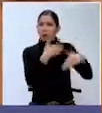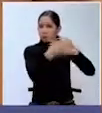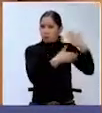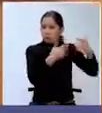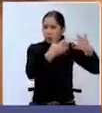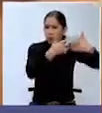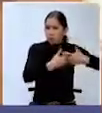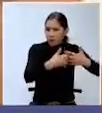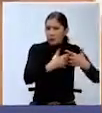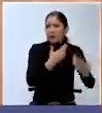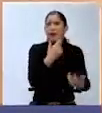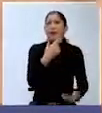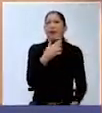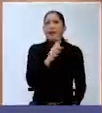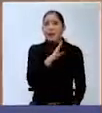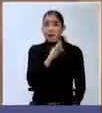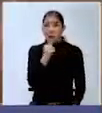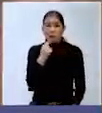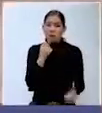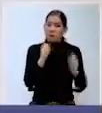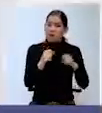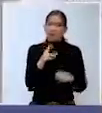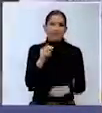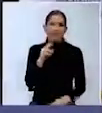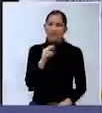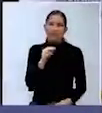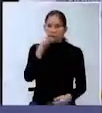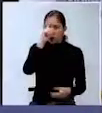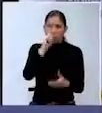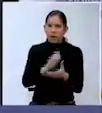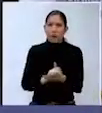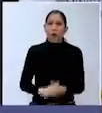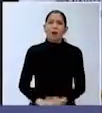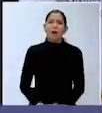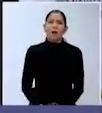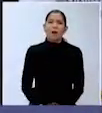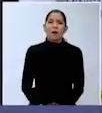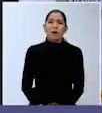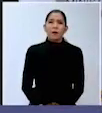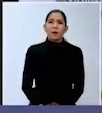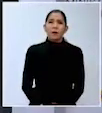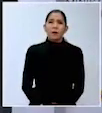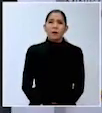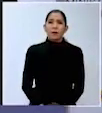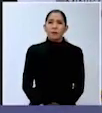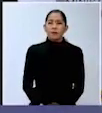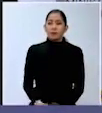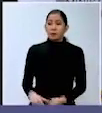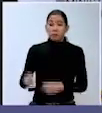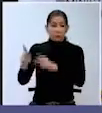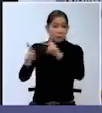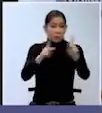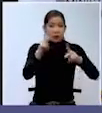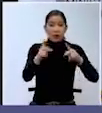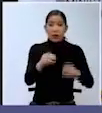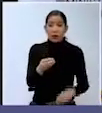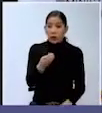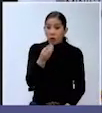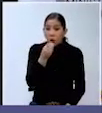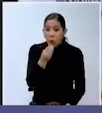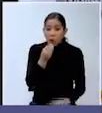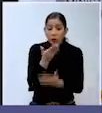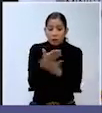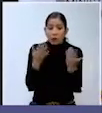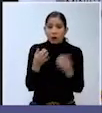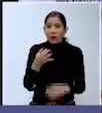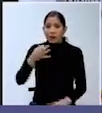de la empresa boliviana de alimentos. Y tampoco ha quedado entera de juicio la calidad del producto, ¿no? Porque si algo